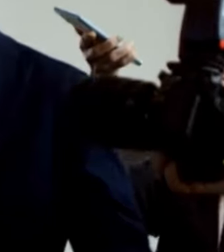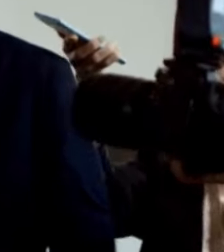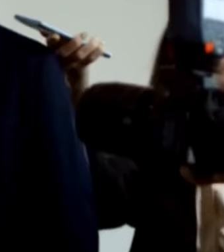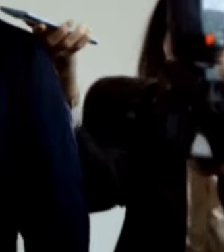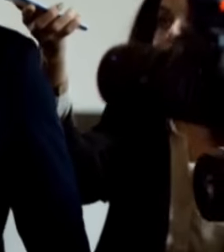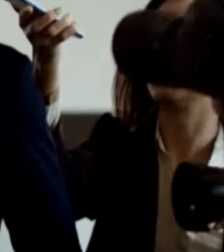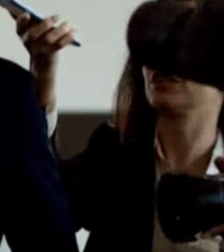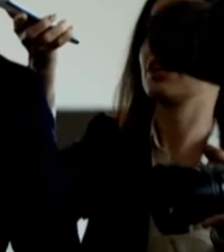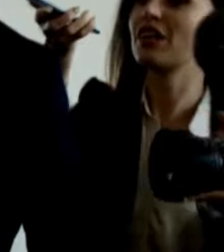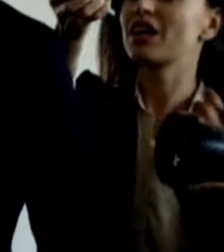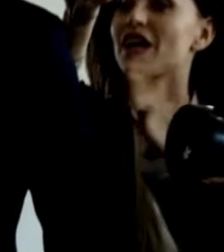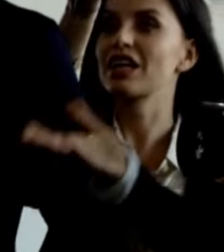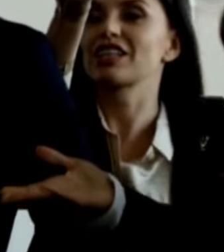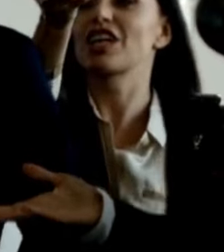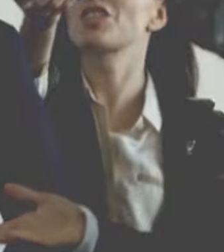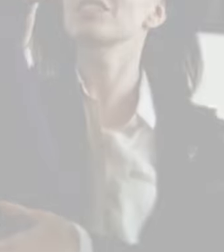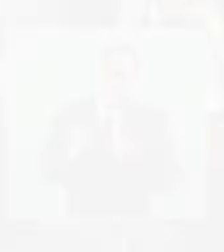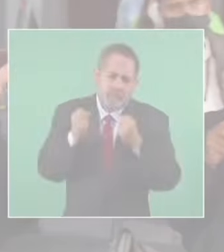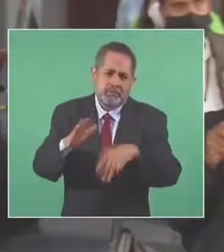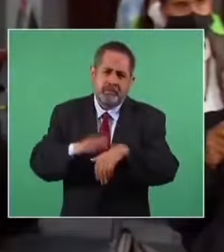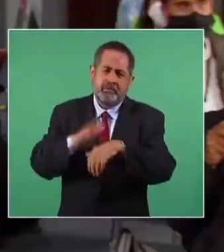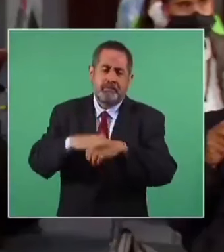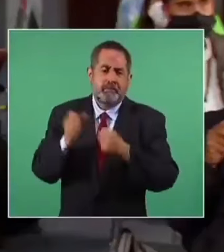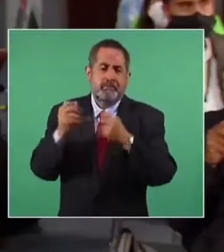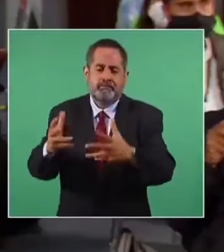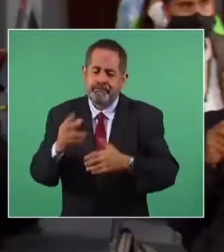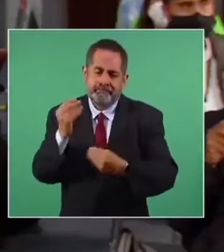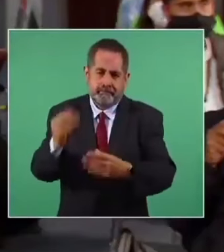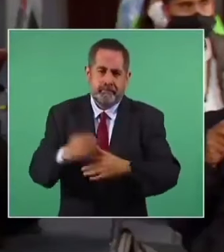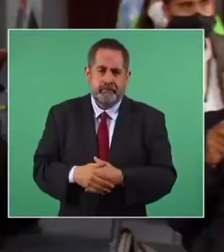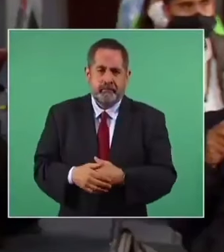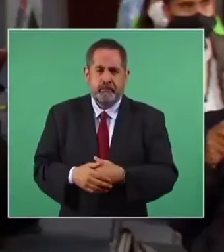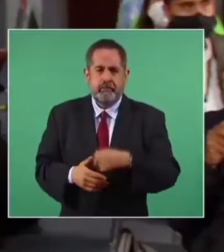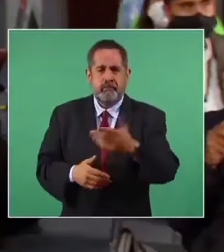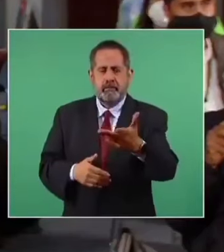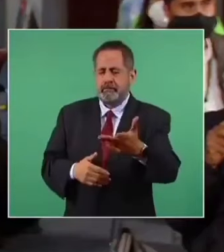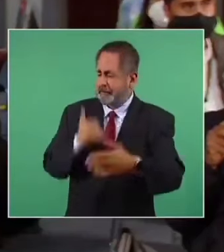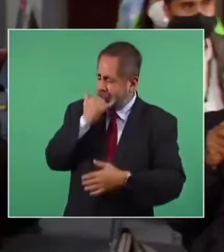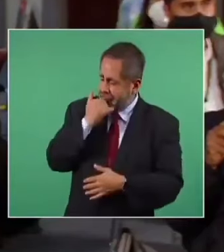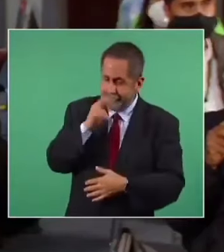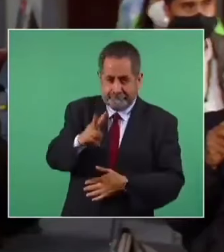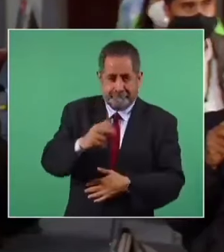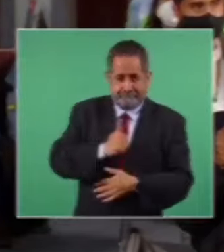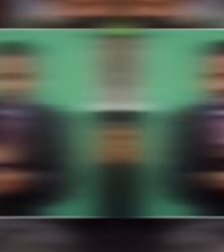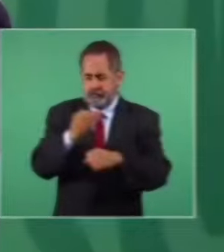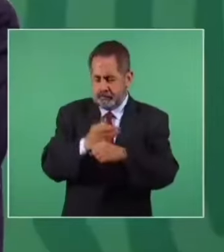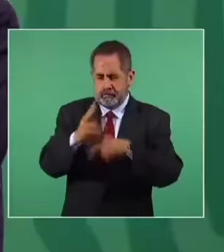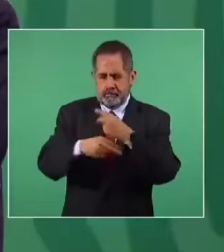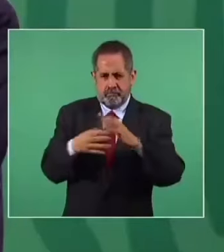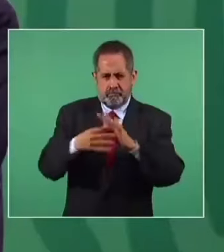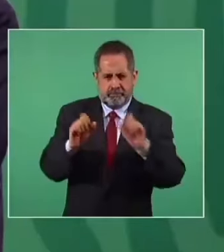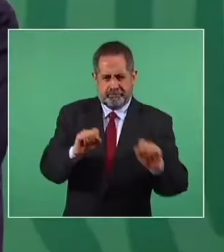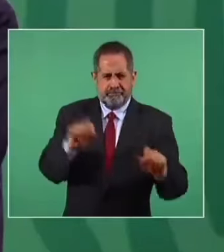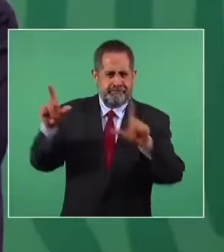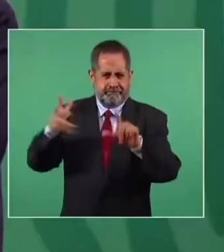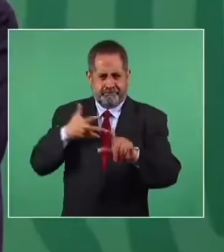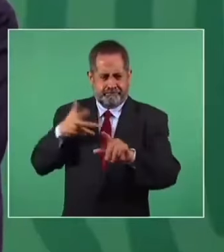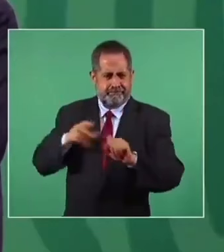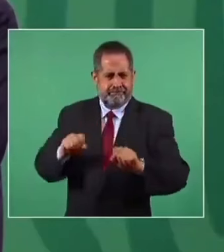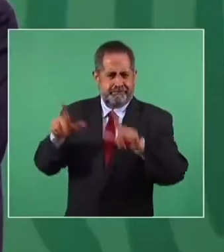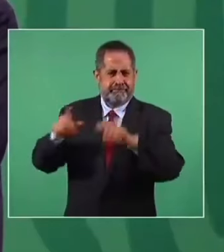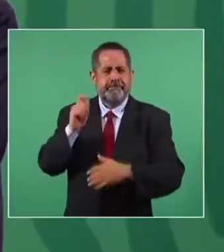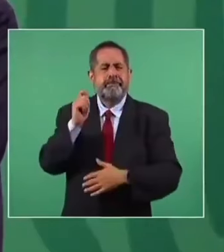informe sexenal sobre libertad de expresión en México que en este espacio hubo 179 agresiones contra periodistas, mientras que la Sociedad